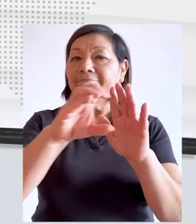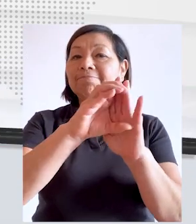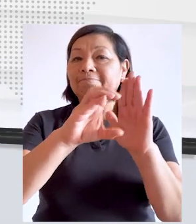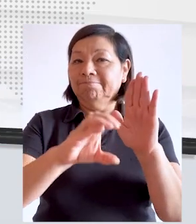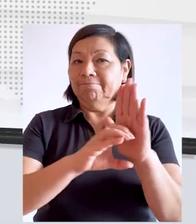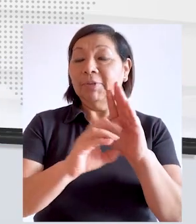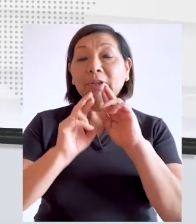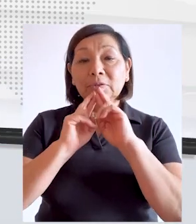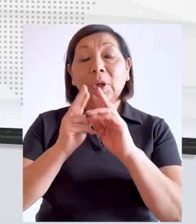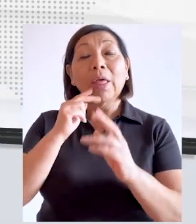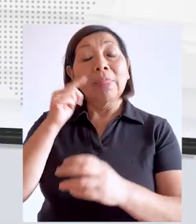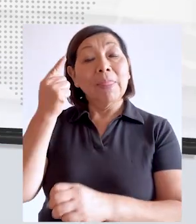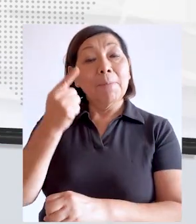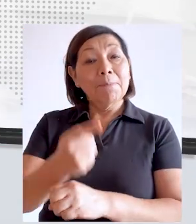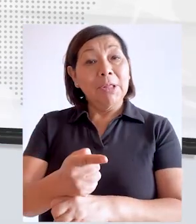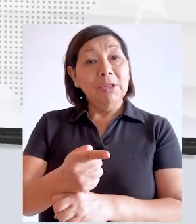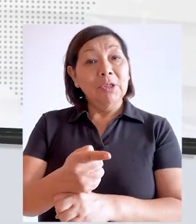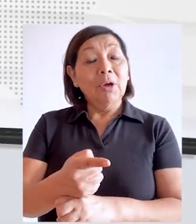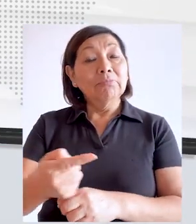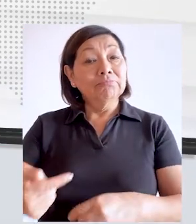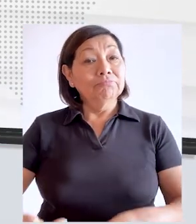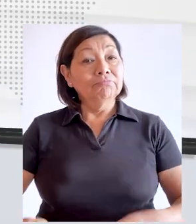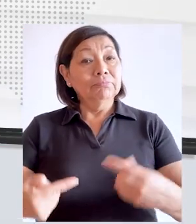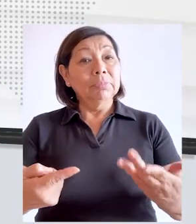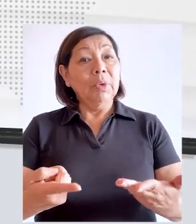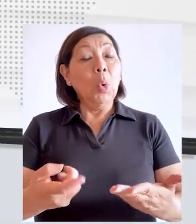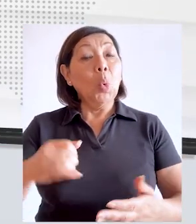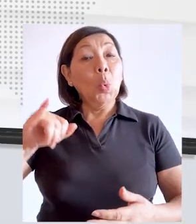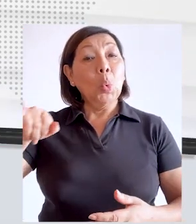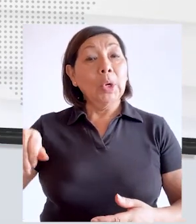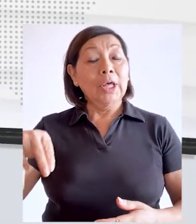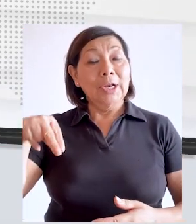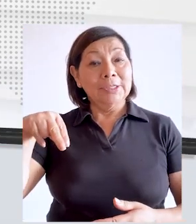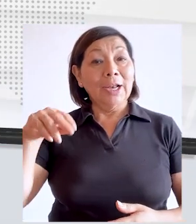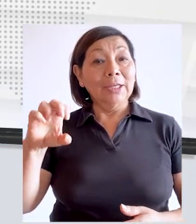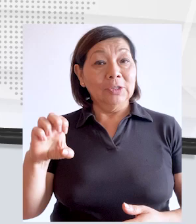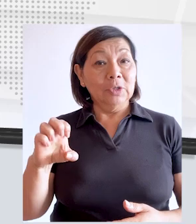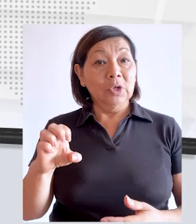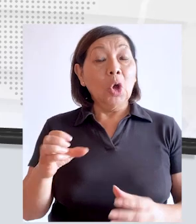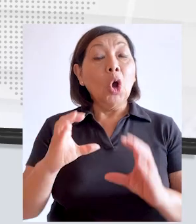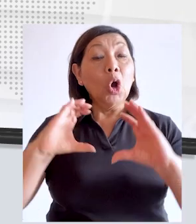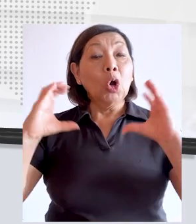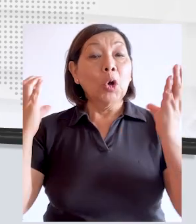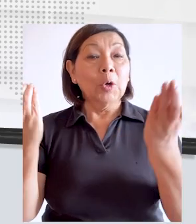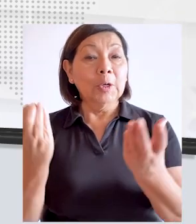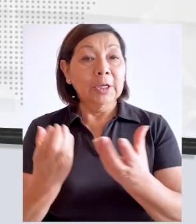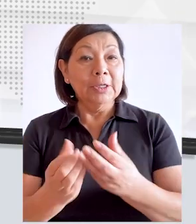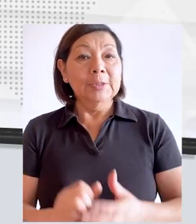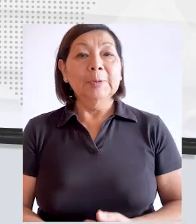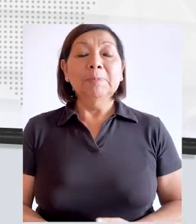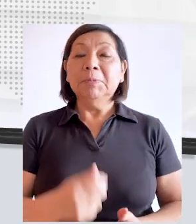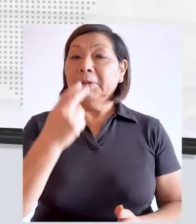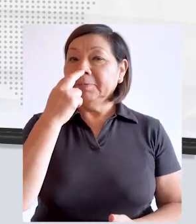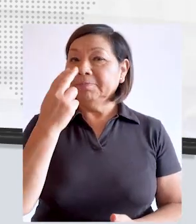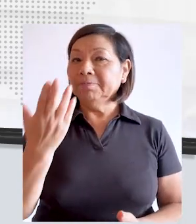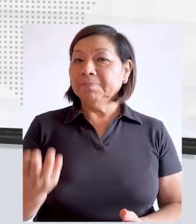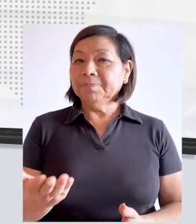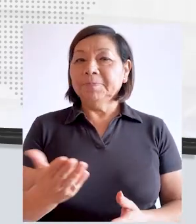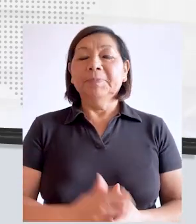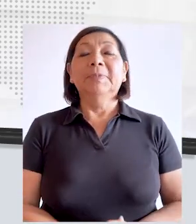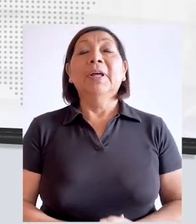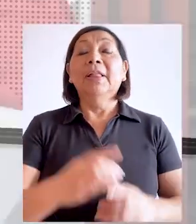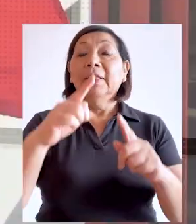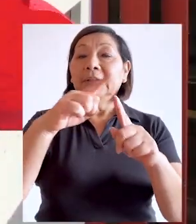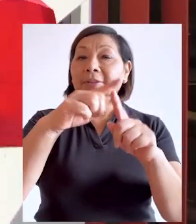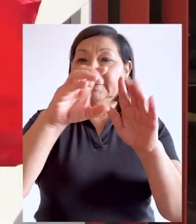El Tribunal Constitucional resolvió la demanda de conflicto de competencia entre el Jurado Nacional de Elecciones y el Congreso de la República. Veamos